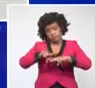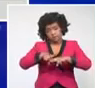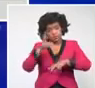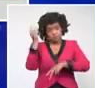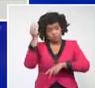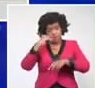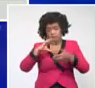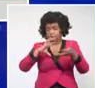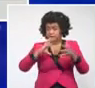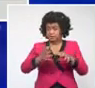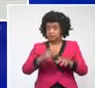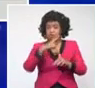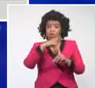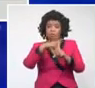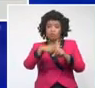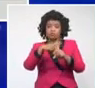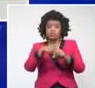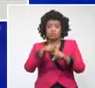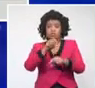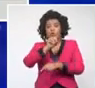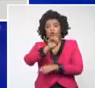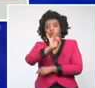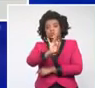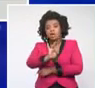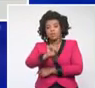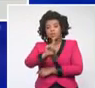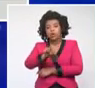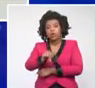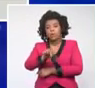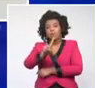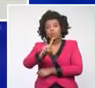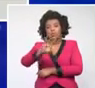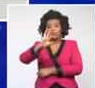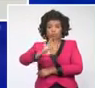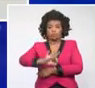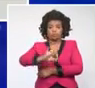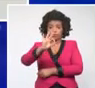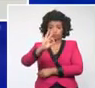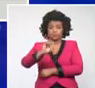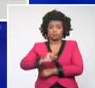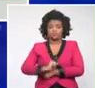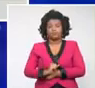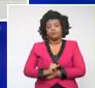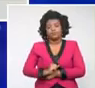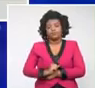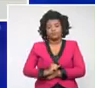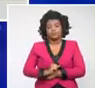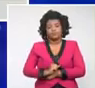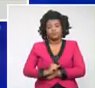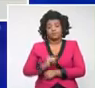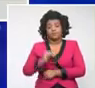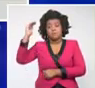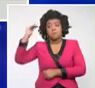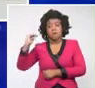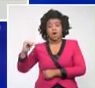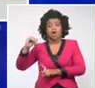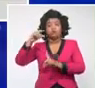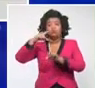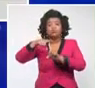resultan positivas el 7,2% de todas las procesadas. Le siguen Las Tunas con el